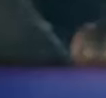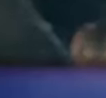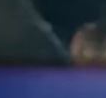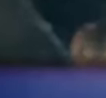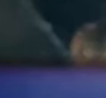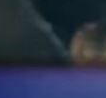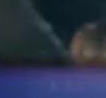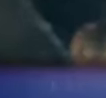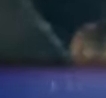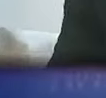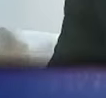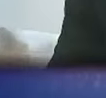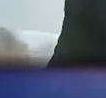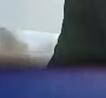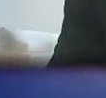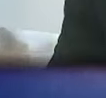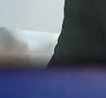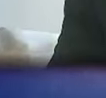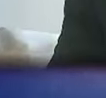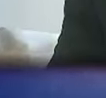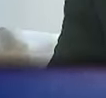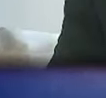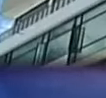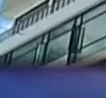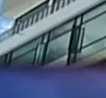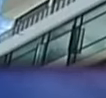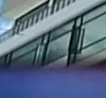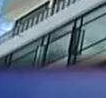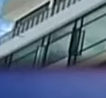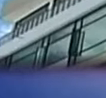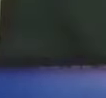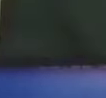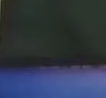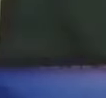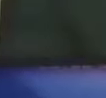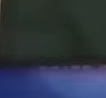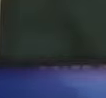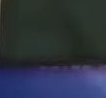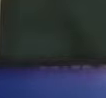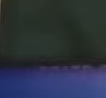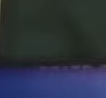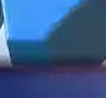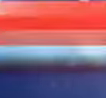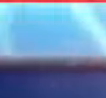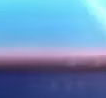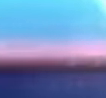al organismo por la selección de autoridades de control presuntamente vinculadas con actos de corrupción.